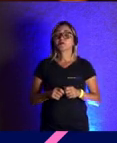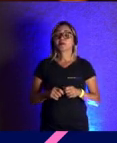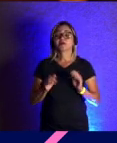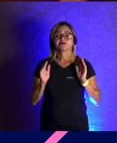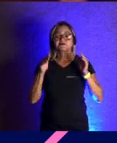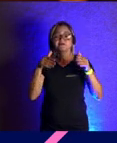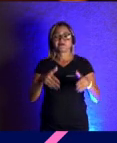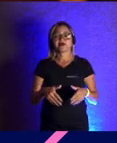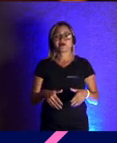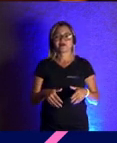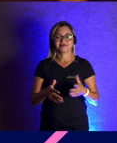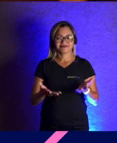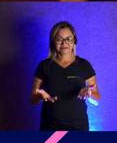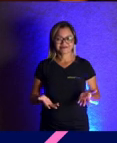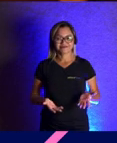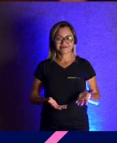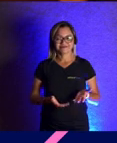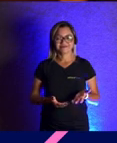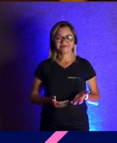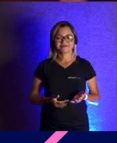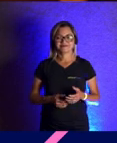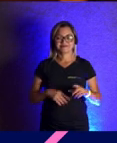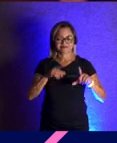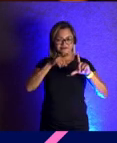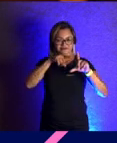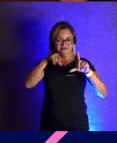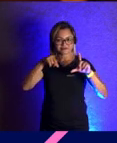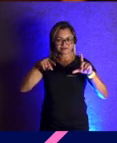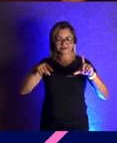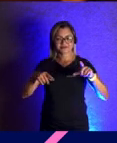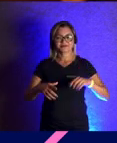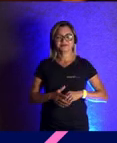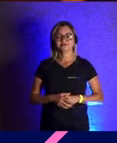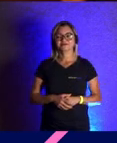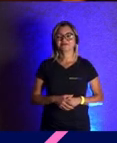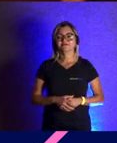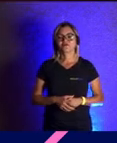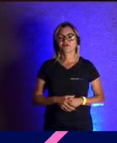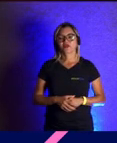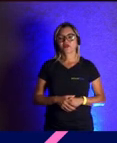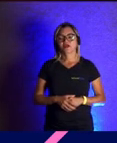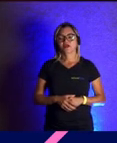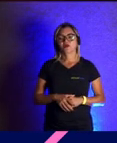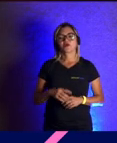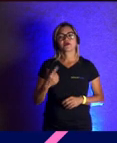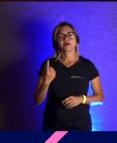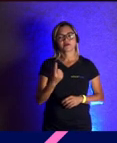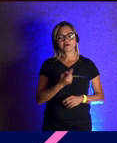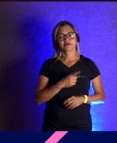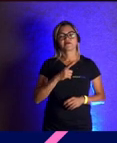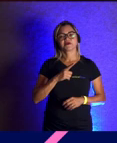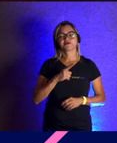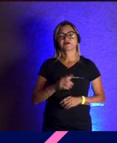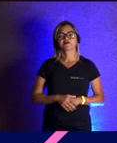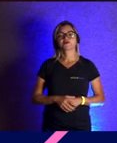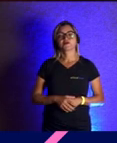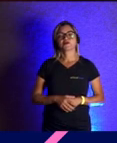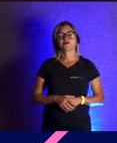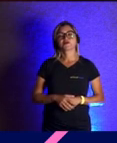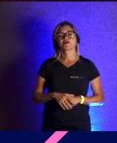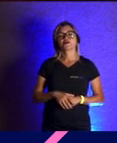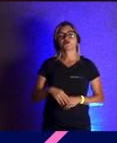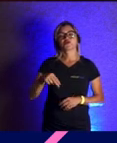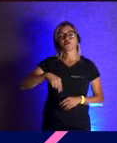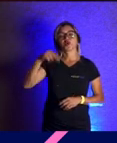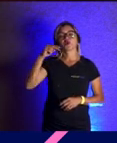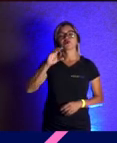partir de esto, estadísticos y métodos espaciales. Entonces, un poco lo que estamos discutiendo es más allá de con esto lo que podemos hacer.